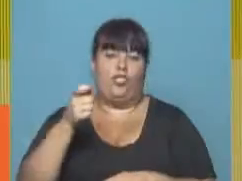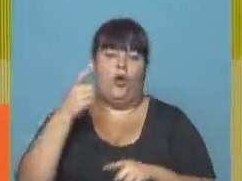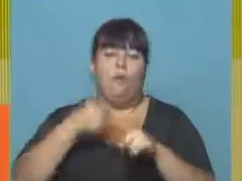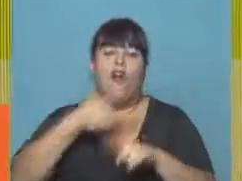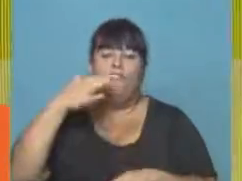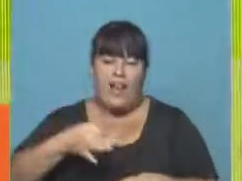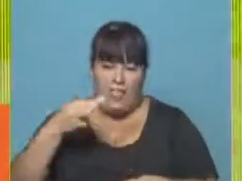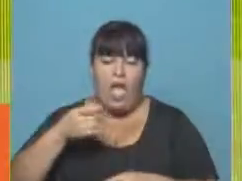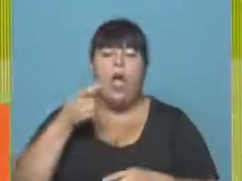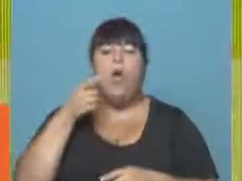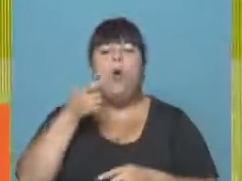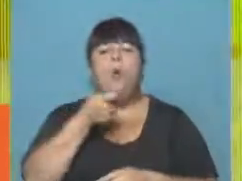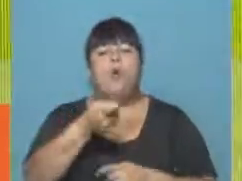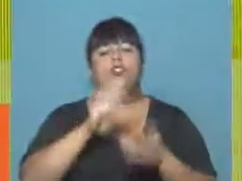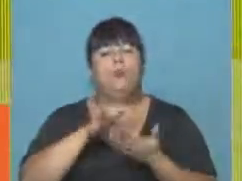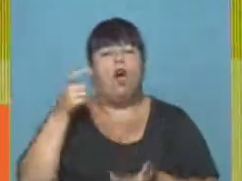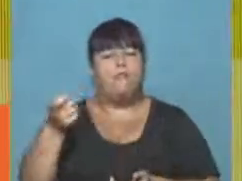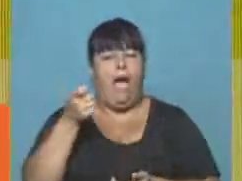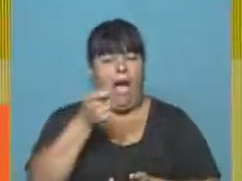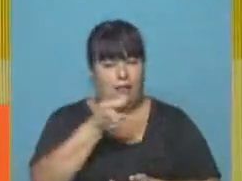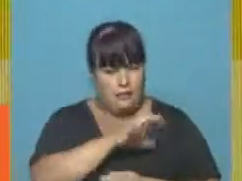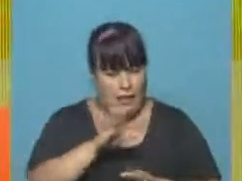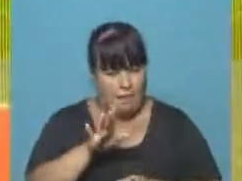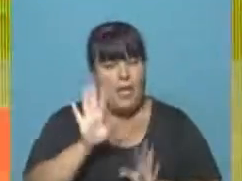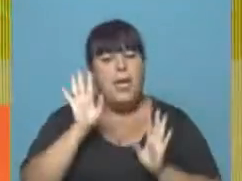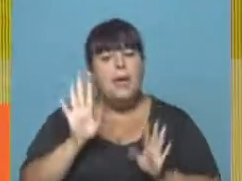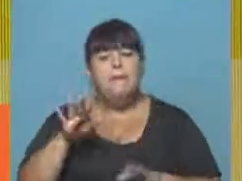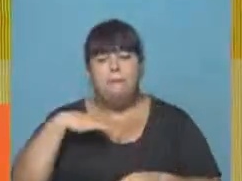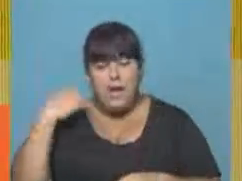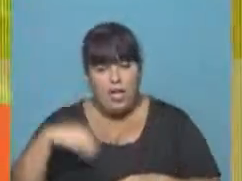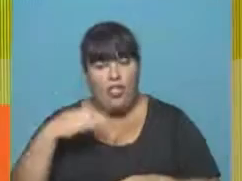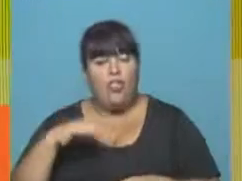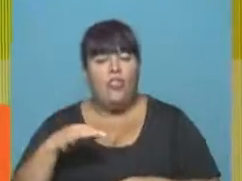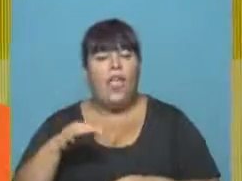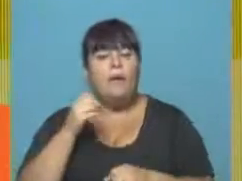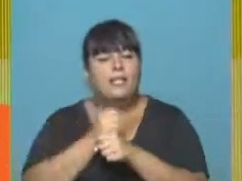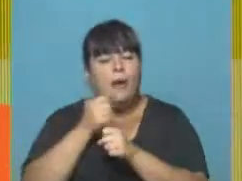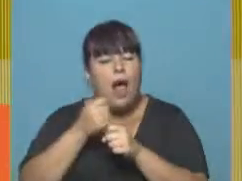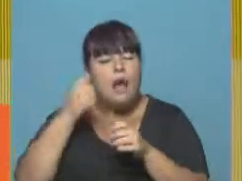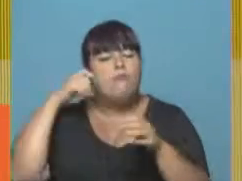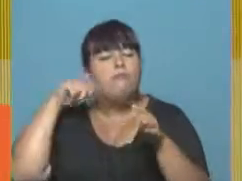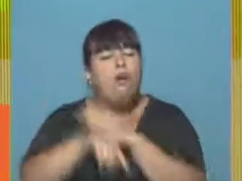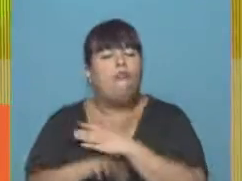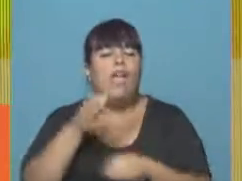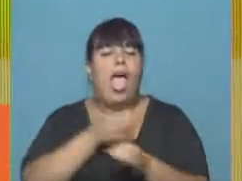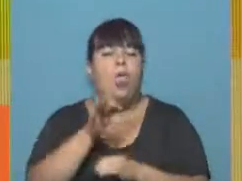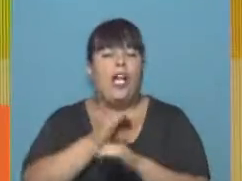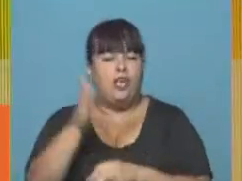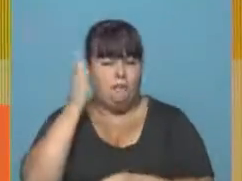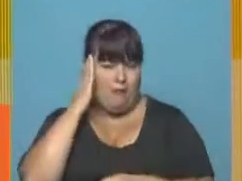la verdad, con los juicios de lesa humanidad, pero que tenemos que hacer un trabajo profundo de educación y